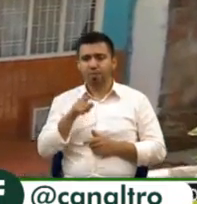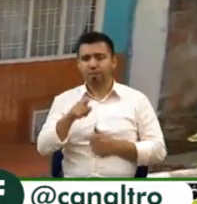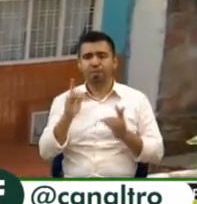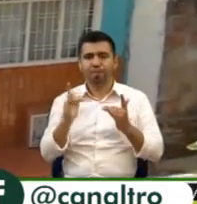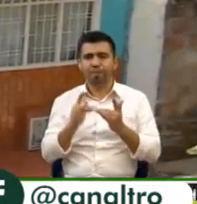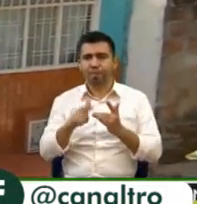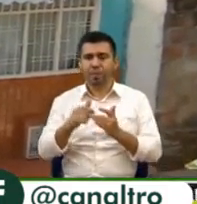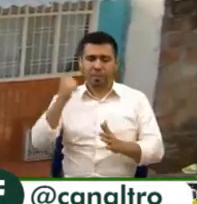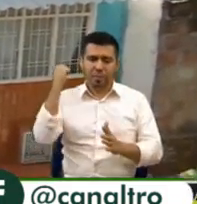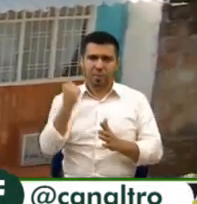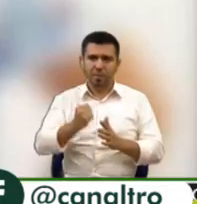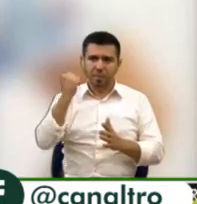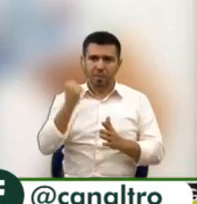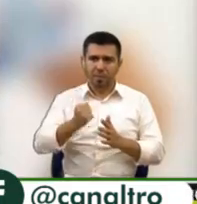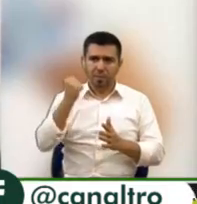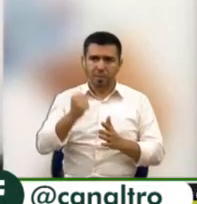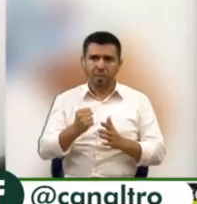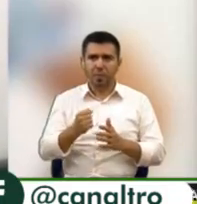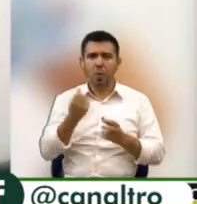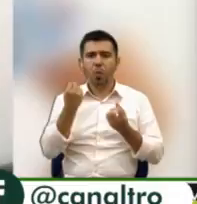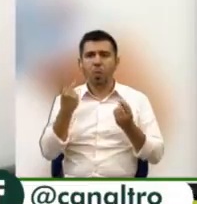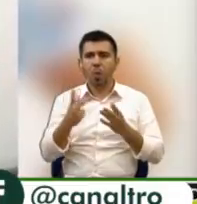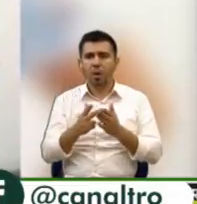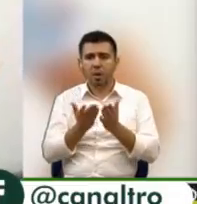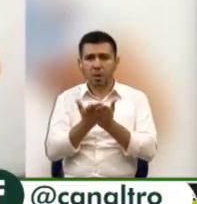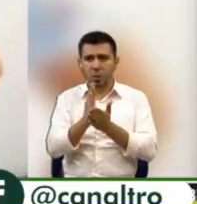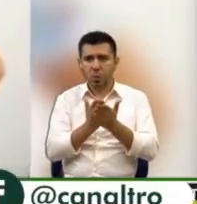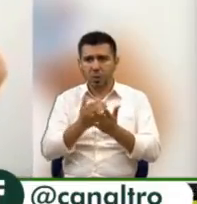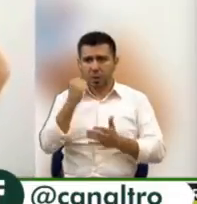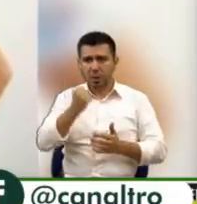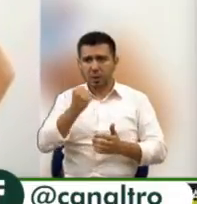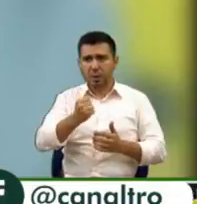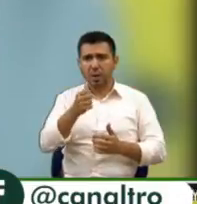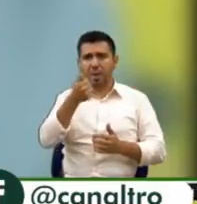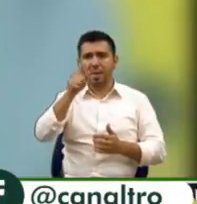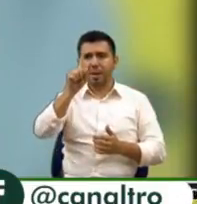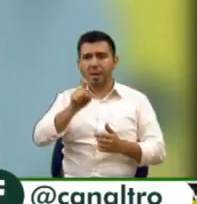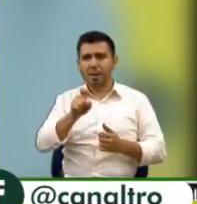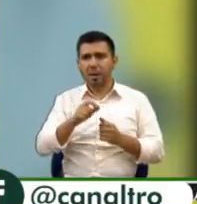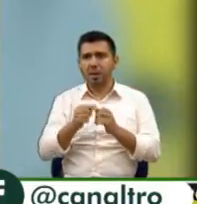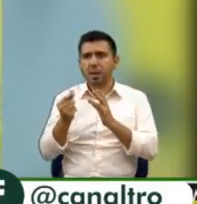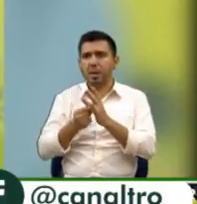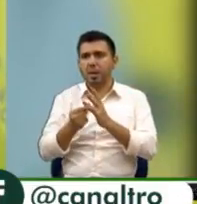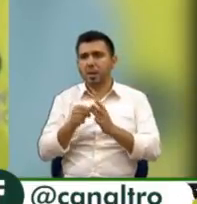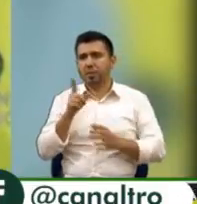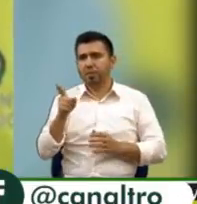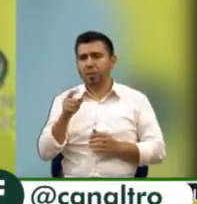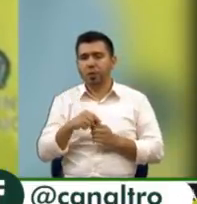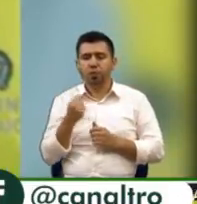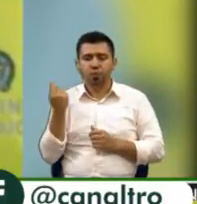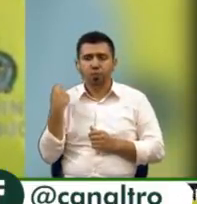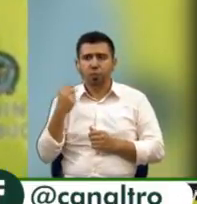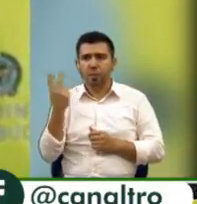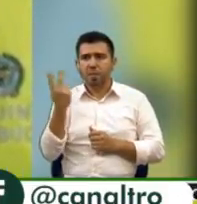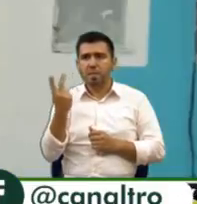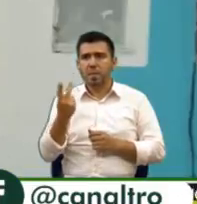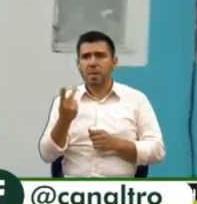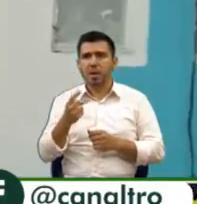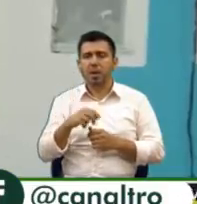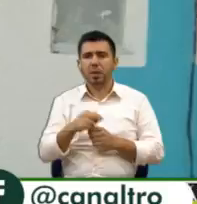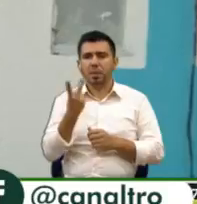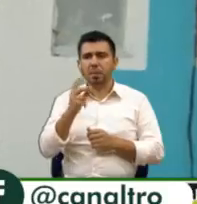16 puñaladas Alba luz Acosta por su esposo Julio César Barragán el pasado viernes hacia las